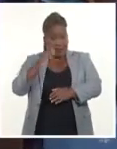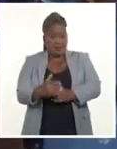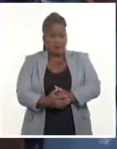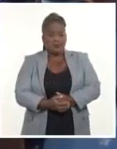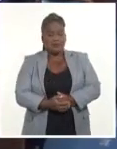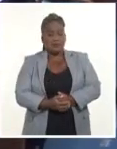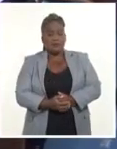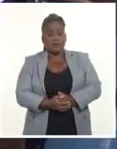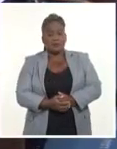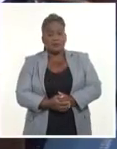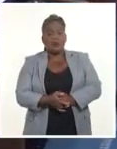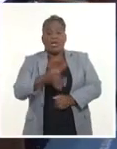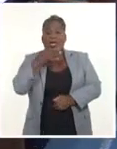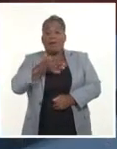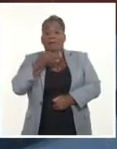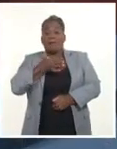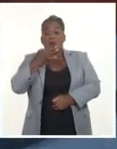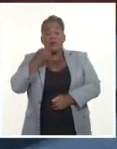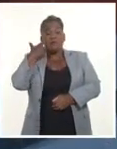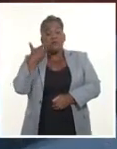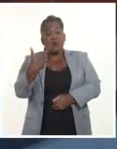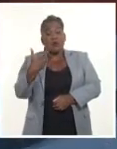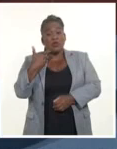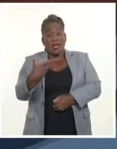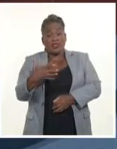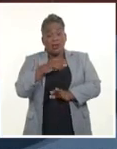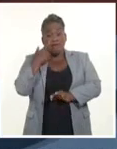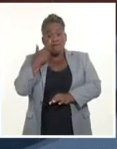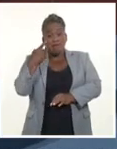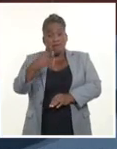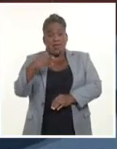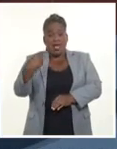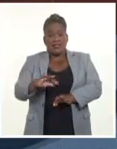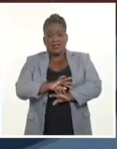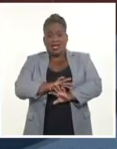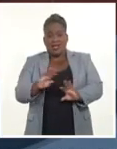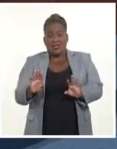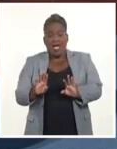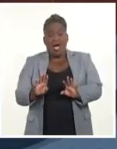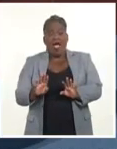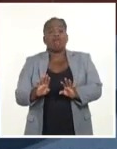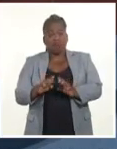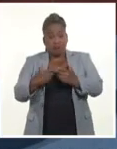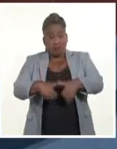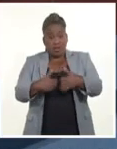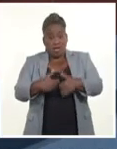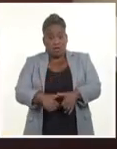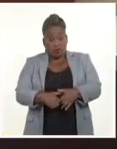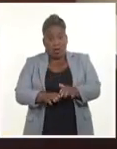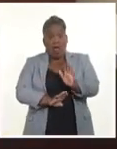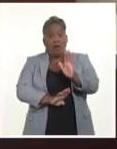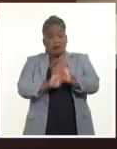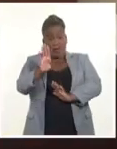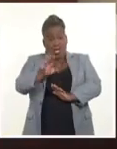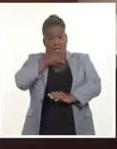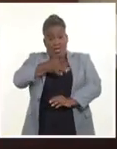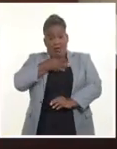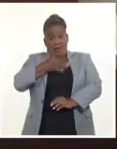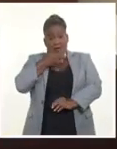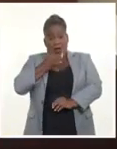Díaz-Canel Bermúdez, se refirió a la importancia de poner en práctica la industria de avanzada y reflexionó sobre los retos desde